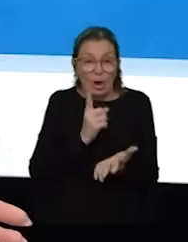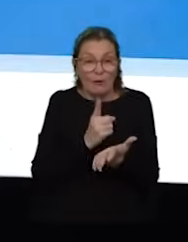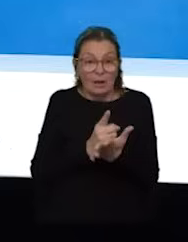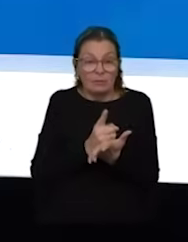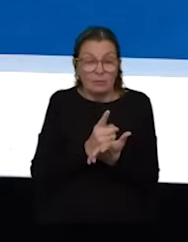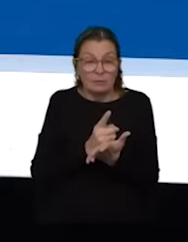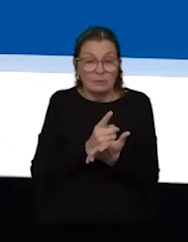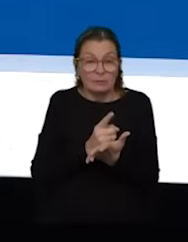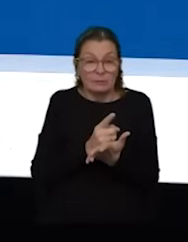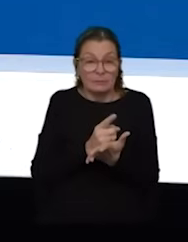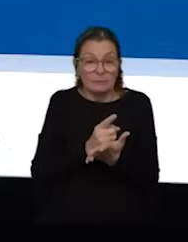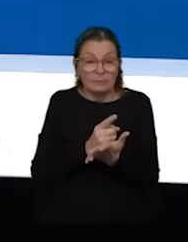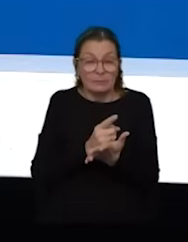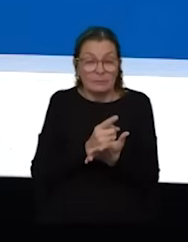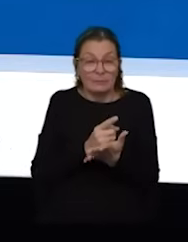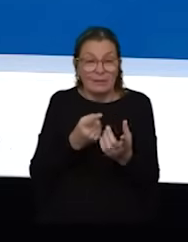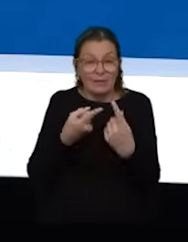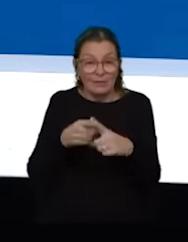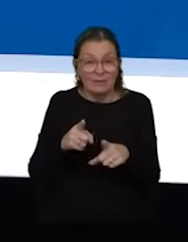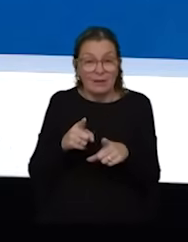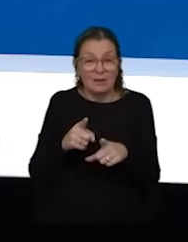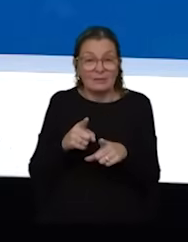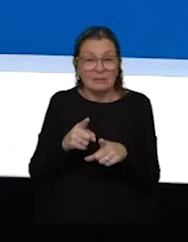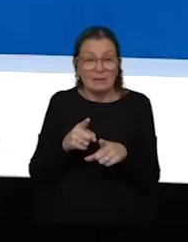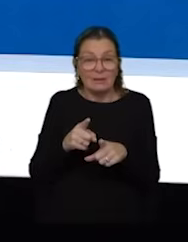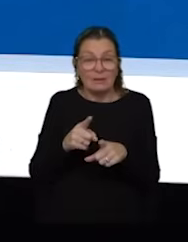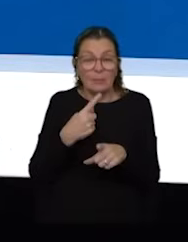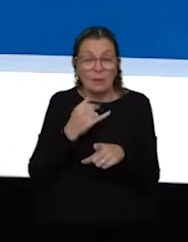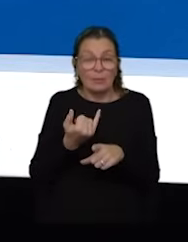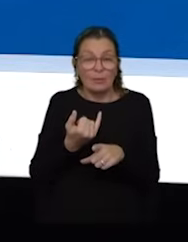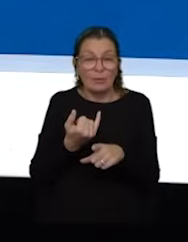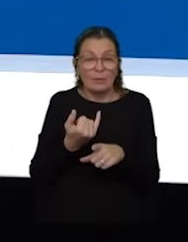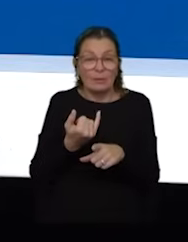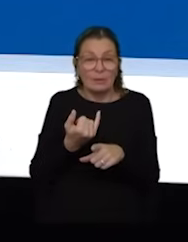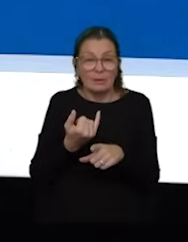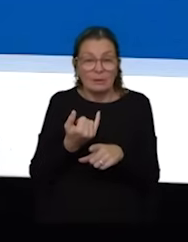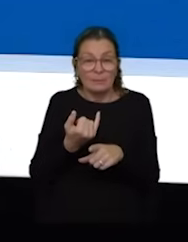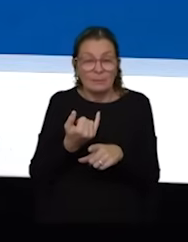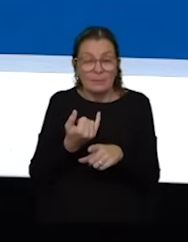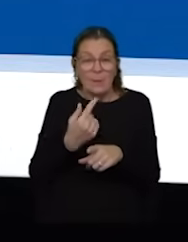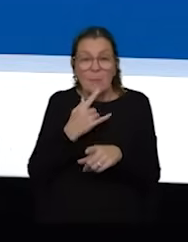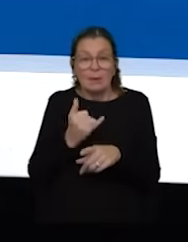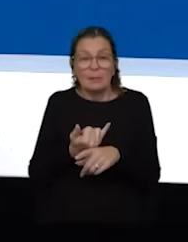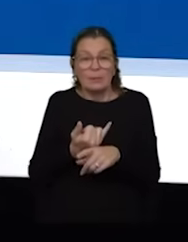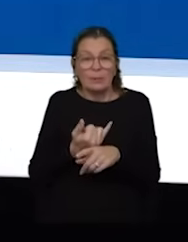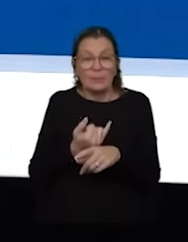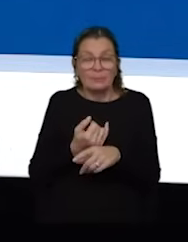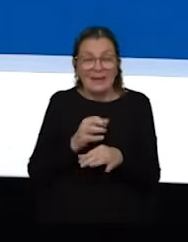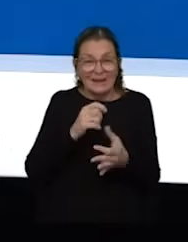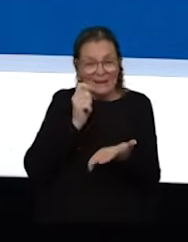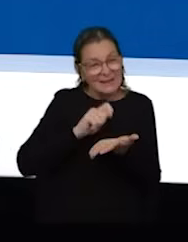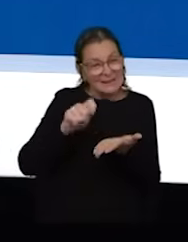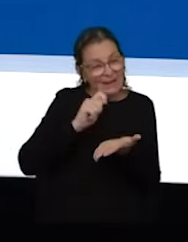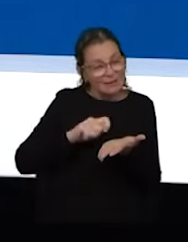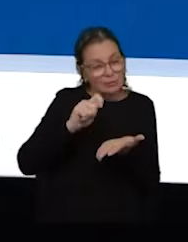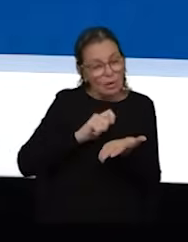no eh distinto fuera eh sería si este se pusiera en el texto